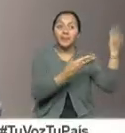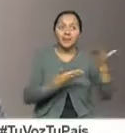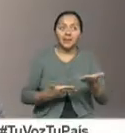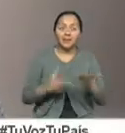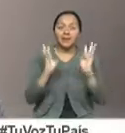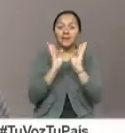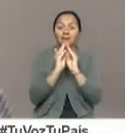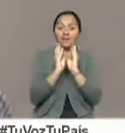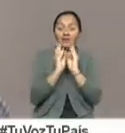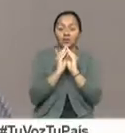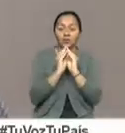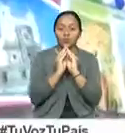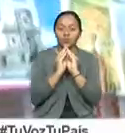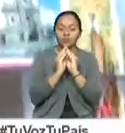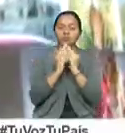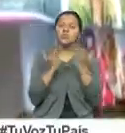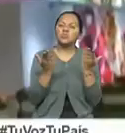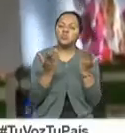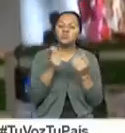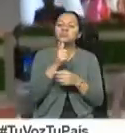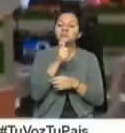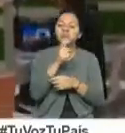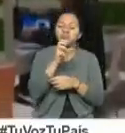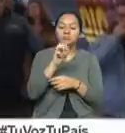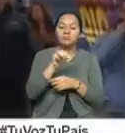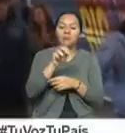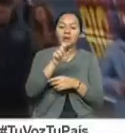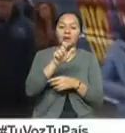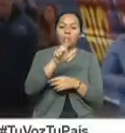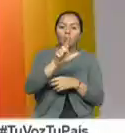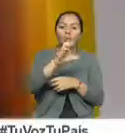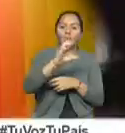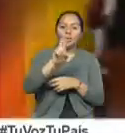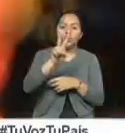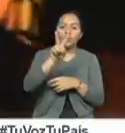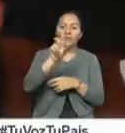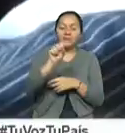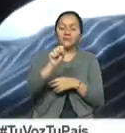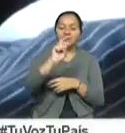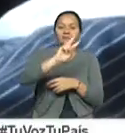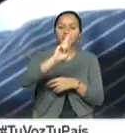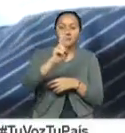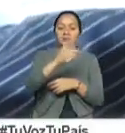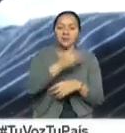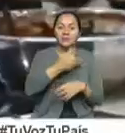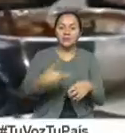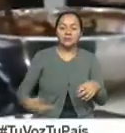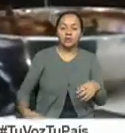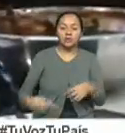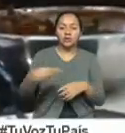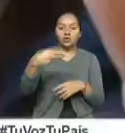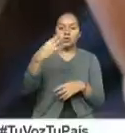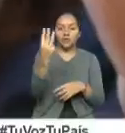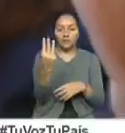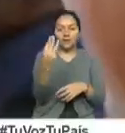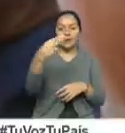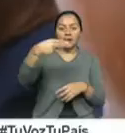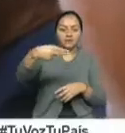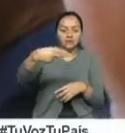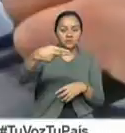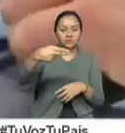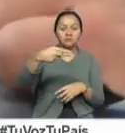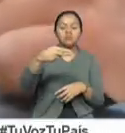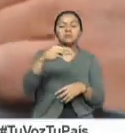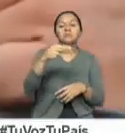evento, la ciudad y al país la dieron Manuel Cuevas, vicepresidente de WH Coleman, y Enrique Ponce de